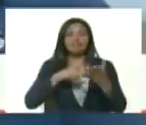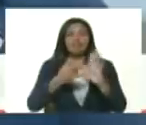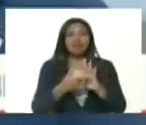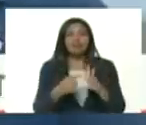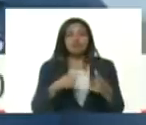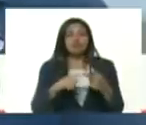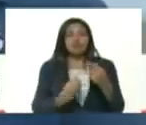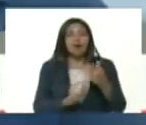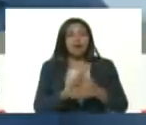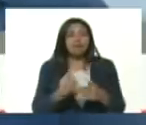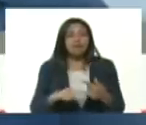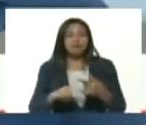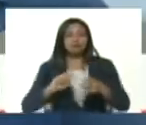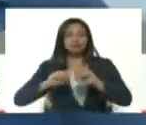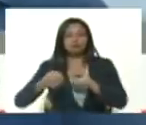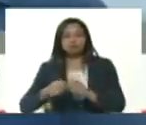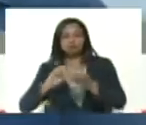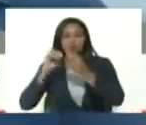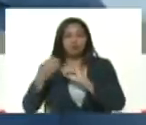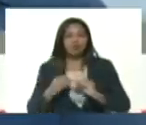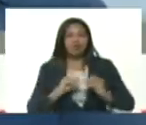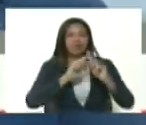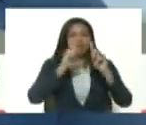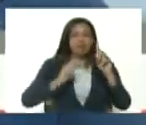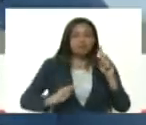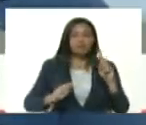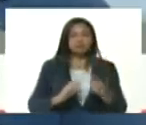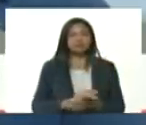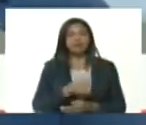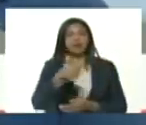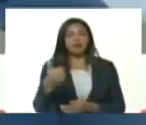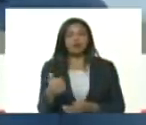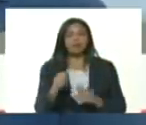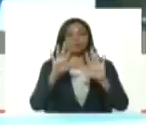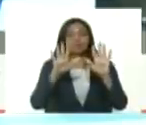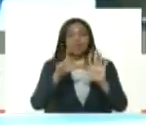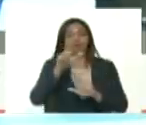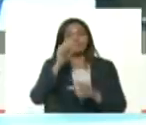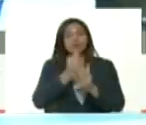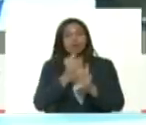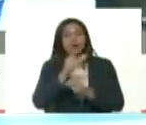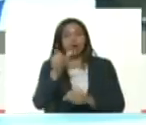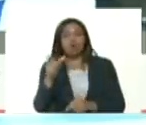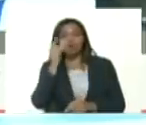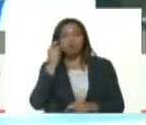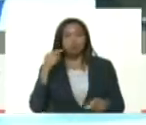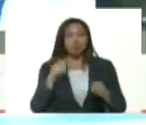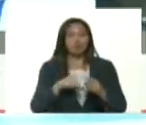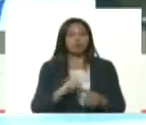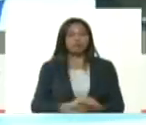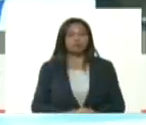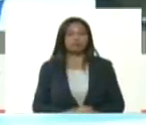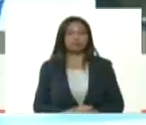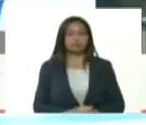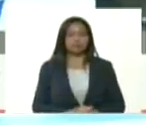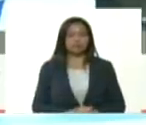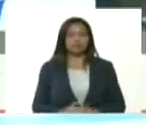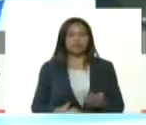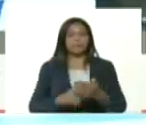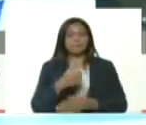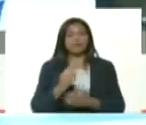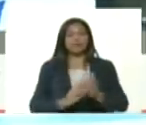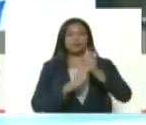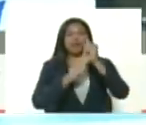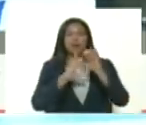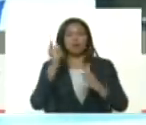ser jardineros, plomeros, electricistas. Cada brigada está conformada por 10 trabajadores y trabajadoras. Sí, señor. La mayoría